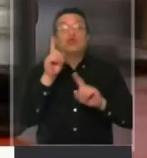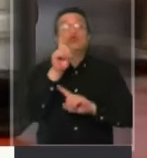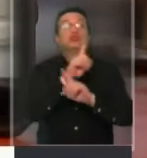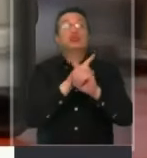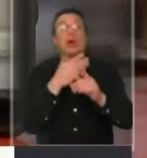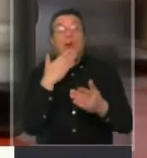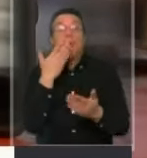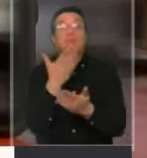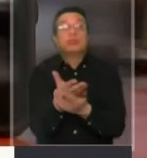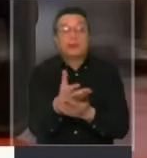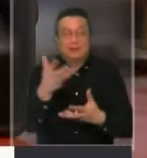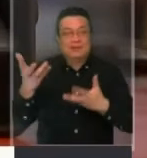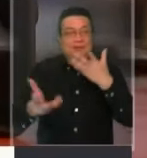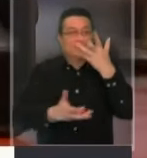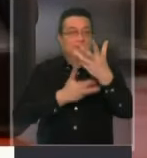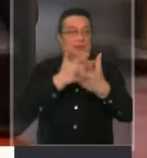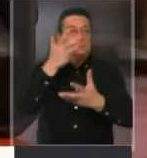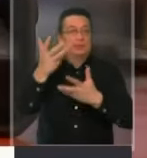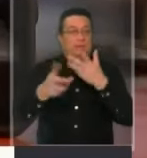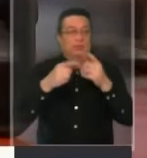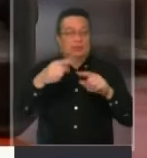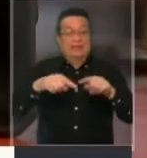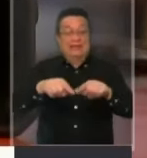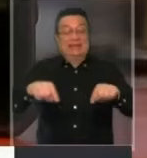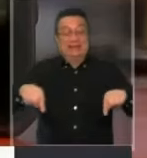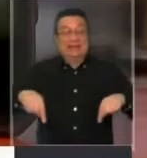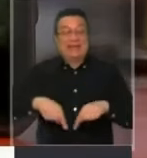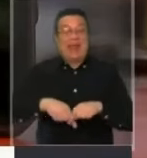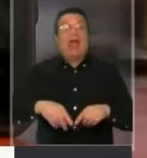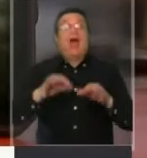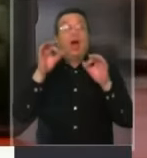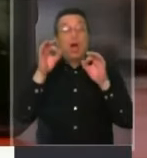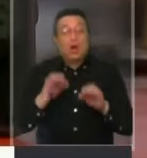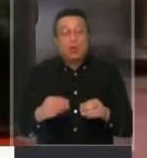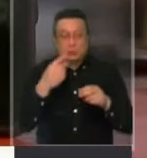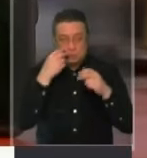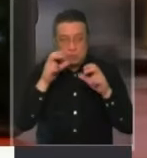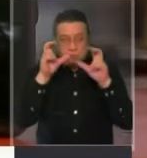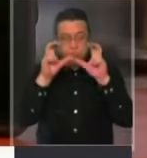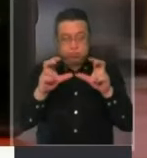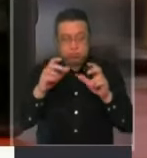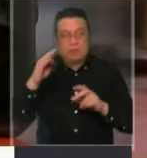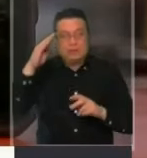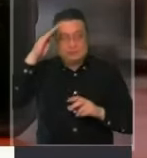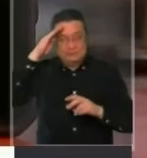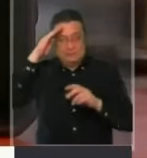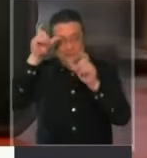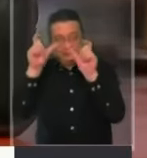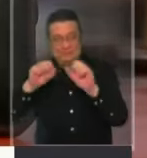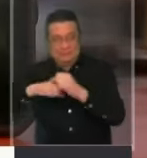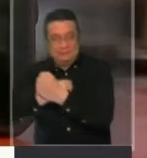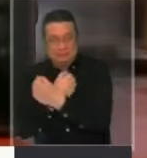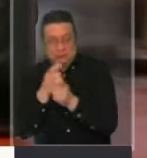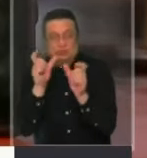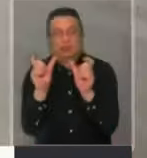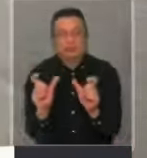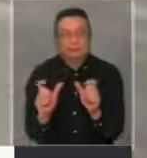se destaca el incendio ocurrido en una de las salas donde, por cierto, hay vigilancia de gendarmería.